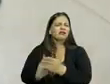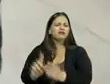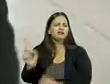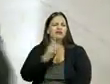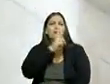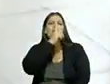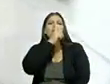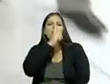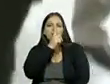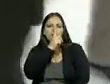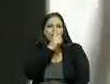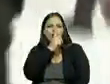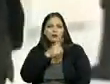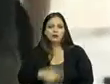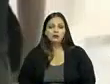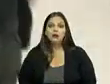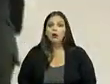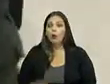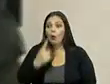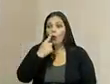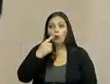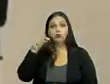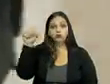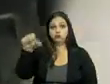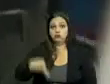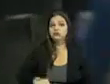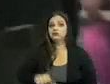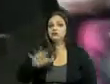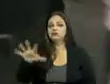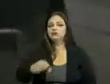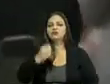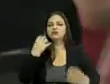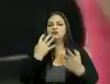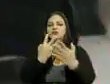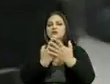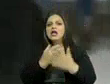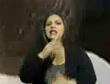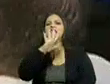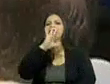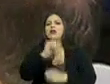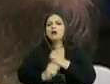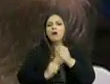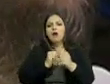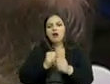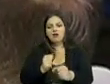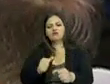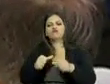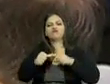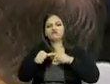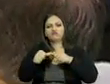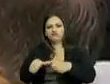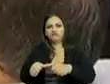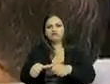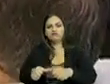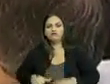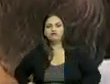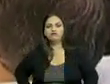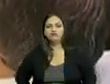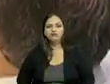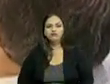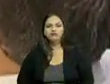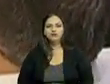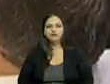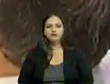que podría pasar hasta 5 años en prisión por el delito de abuso sexual. Informó Adriana